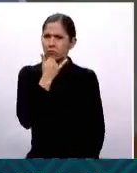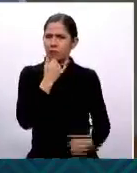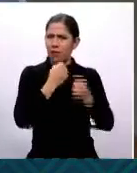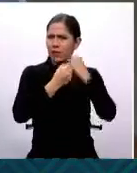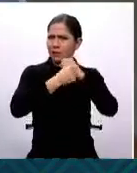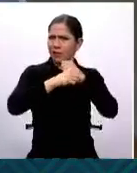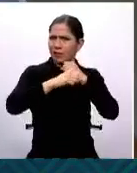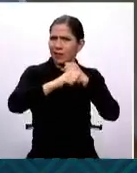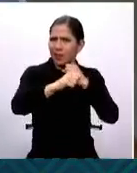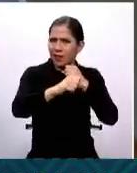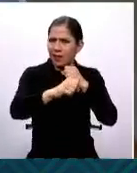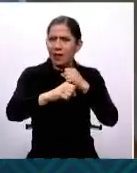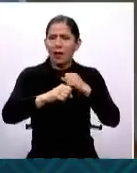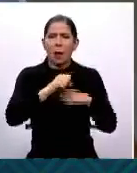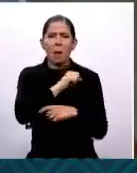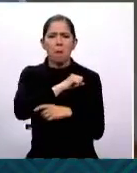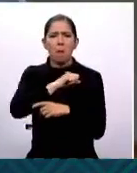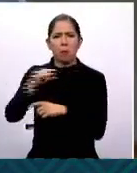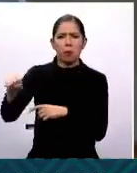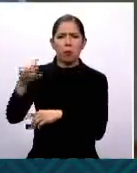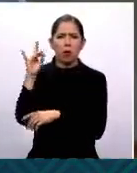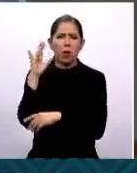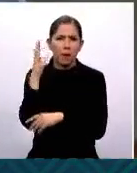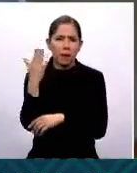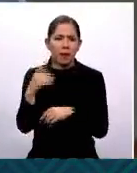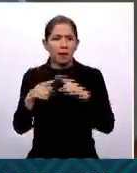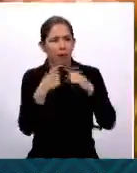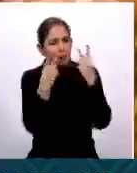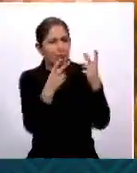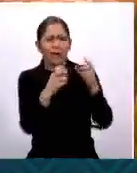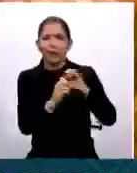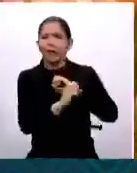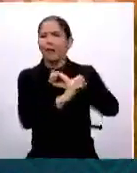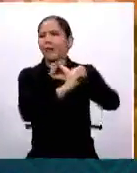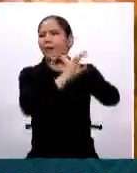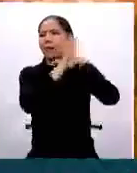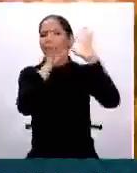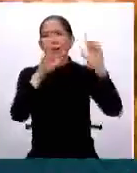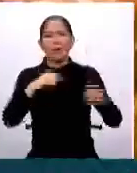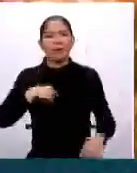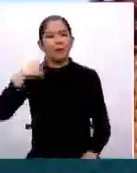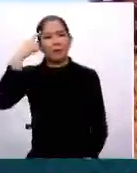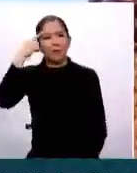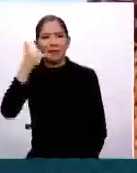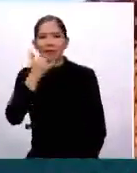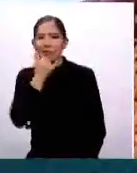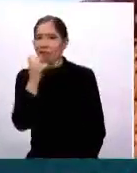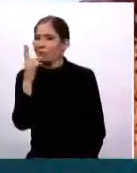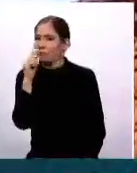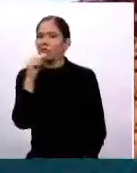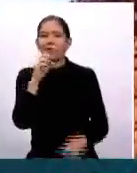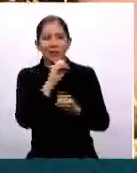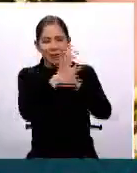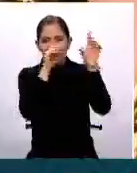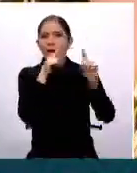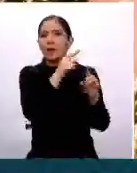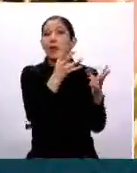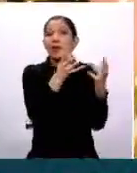alcance, no era sino mera especulación, que no correspondía a ninguna realidad o diferendo